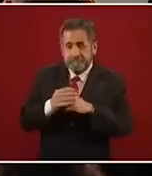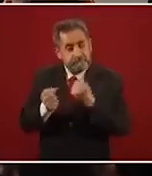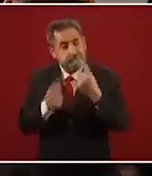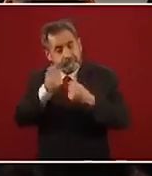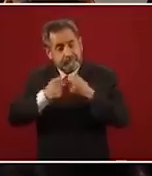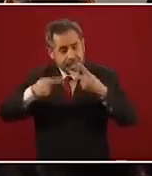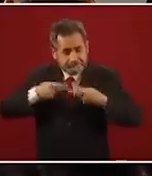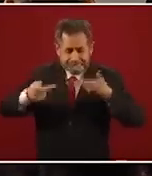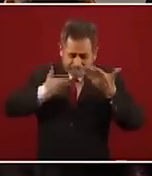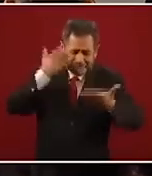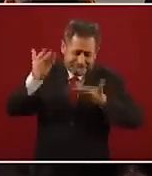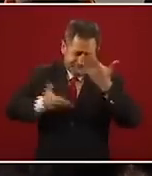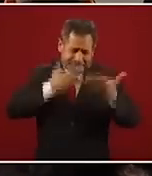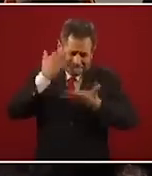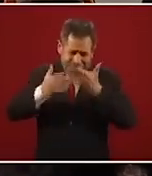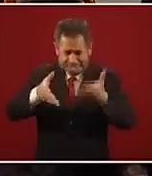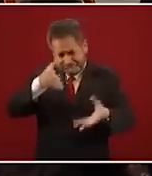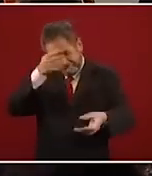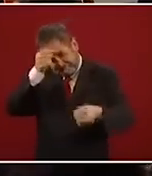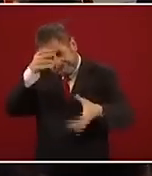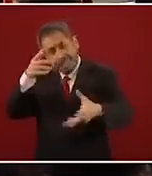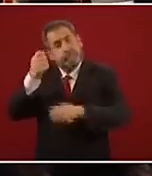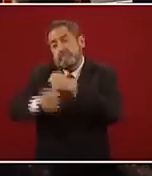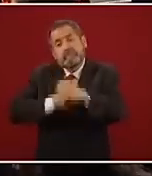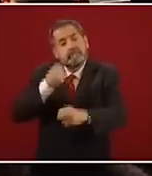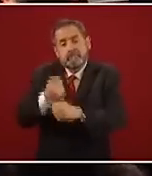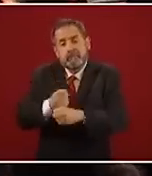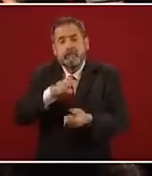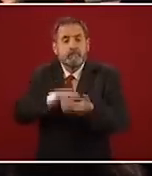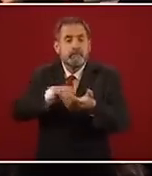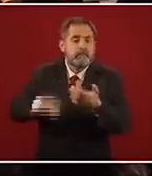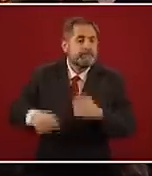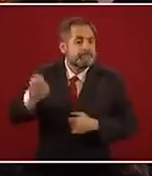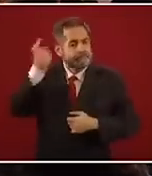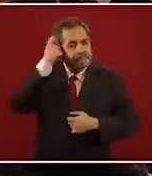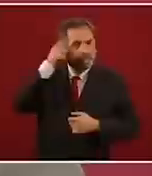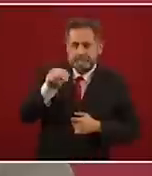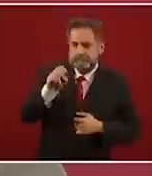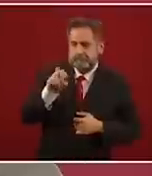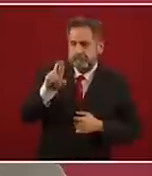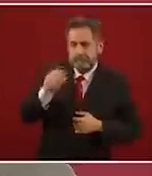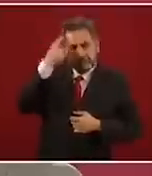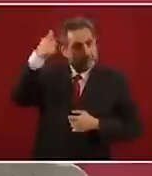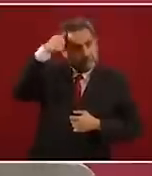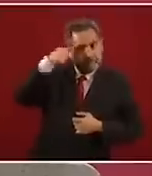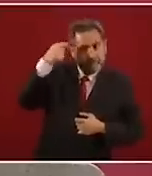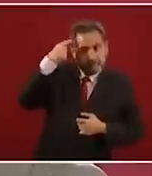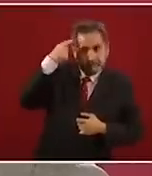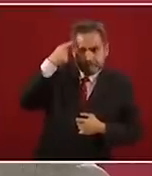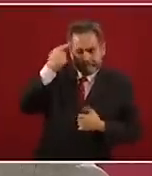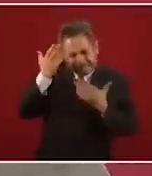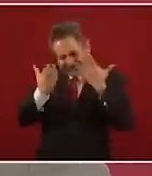en desarrollarse, por ejemplo, las especialidades neuroquirúrgicas o las especialidades de salud